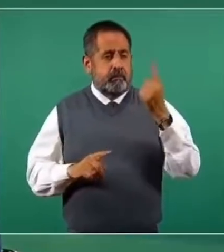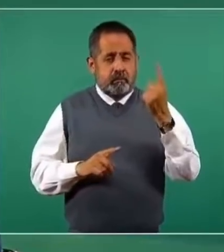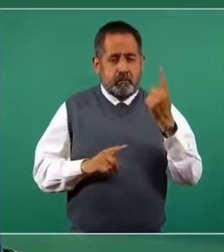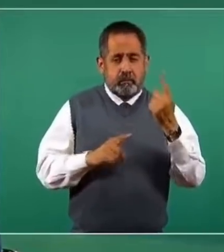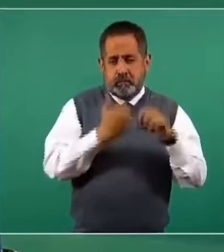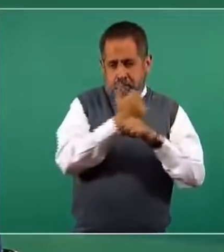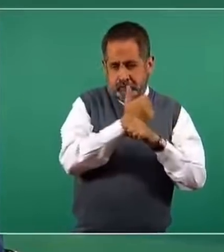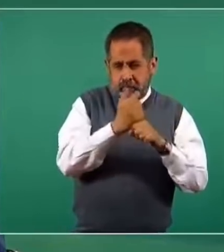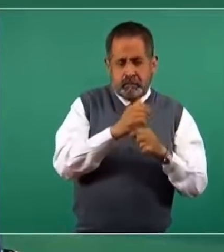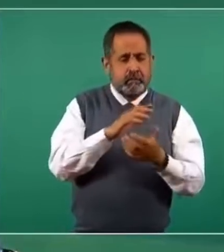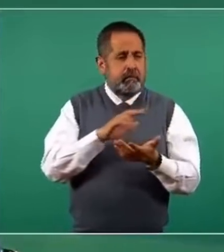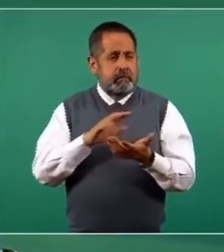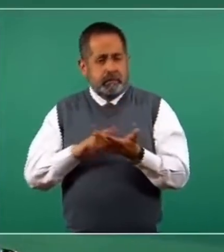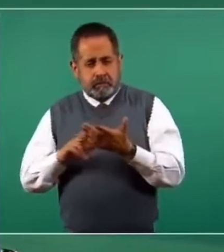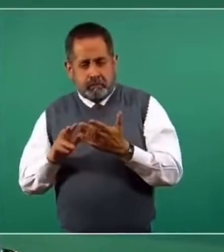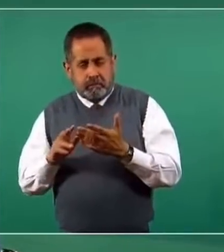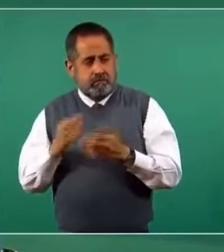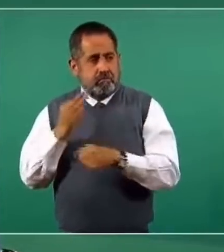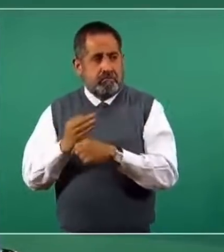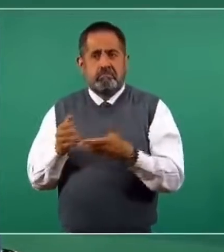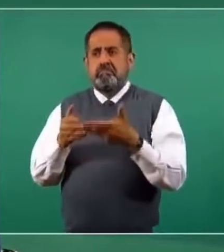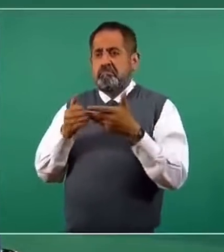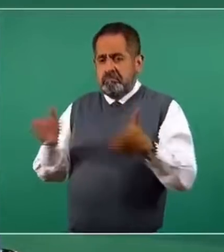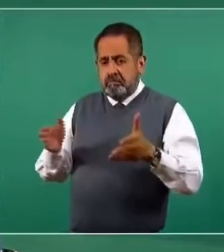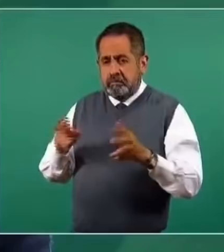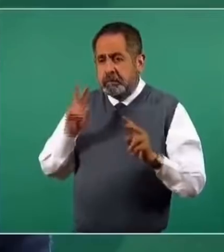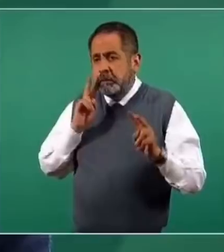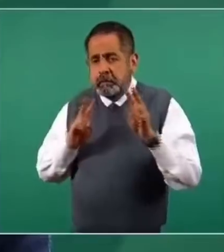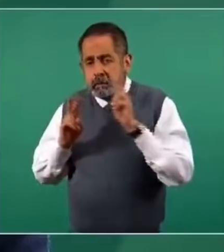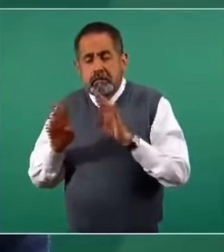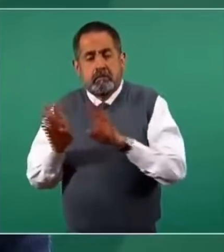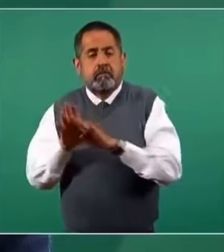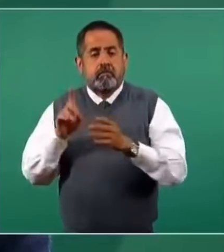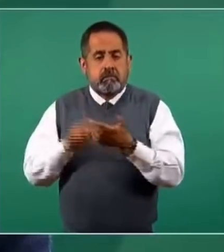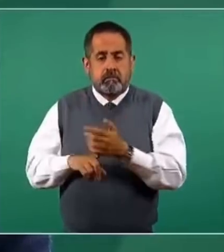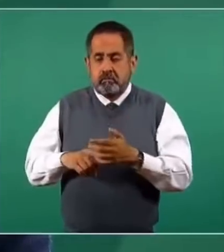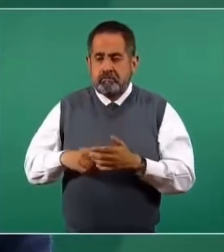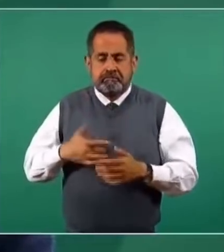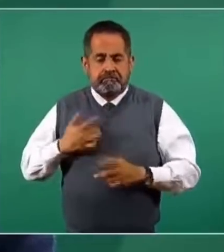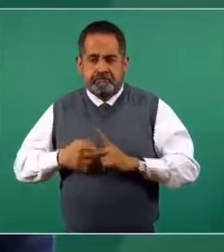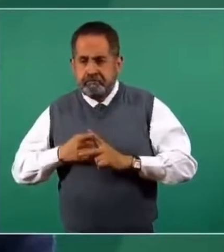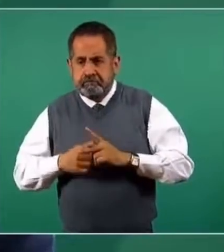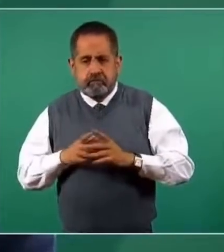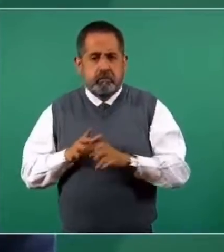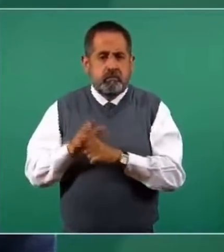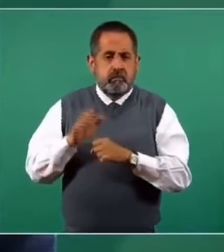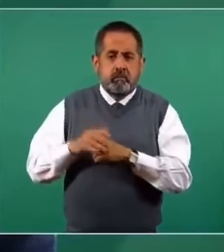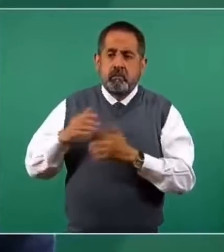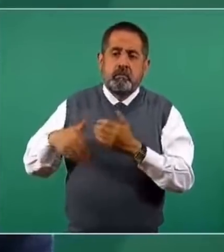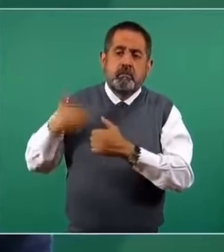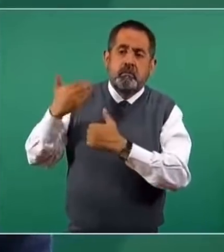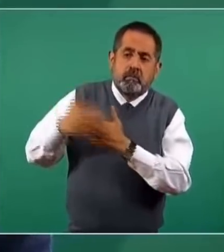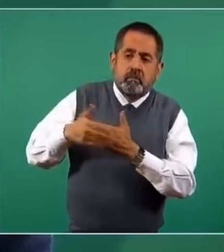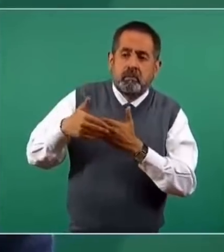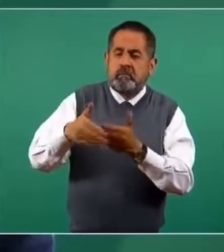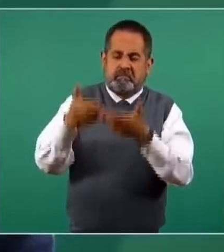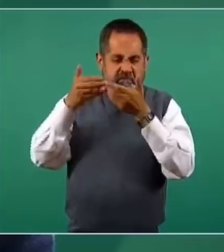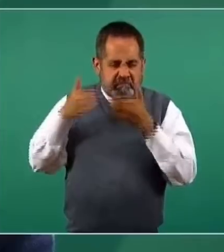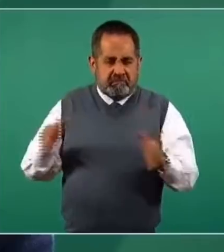semáforo amarillo, abrir. Y justamente eso permite calibrar cuál podría ser la consecuencia de la